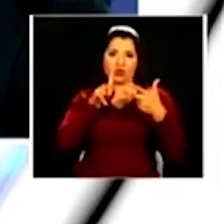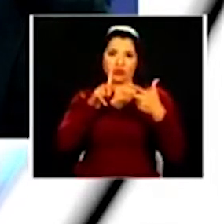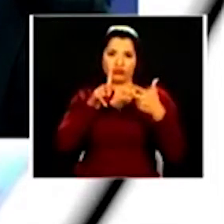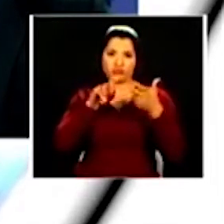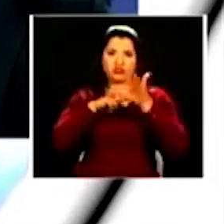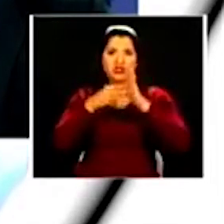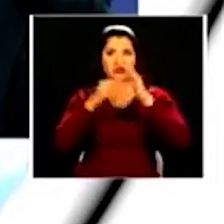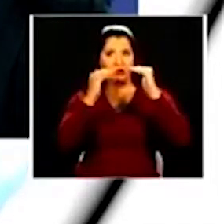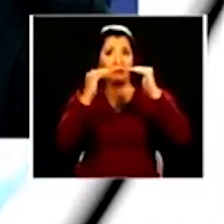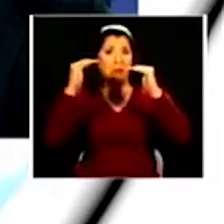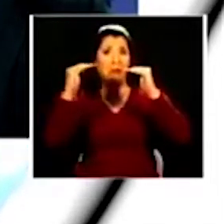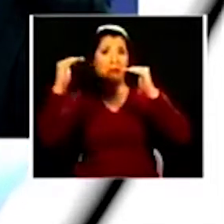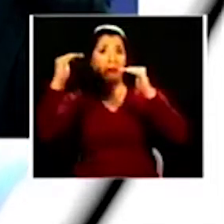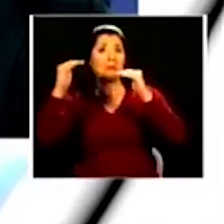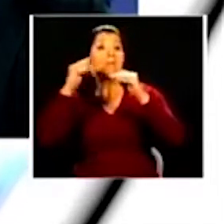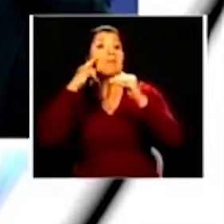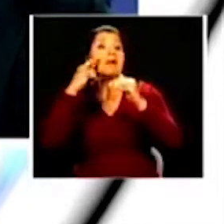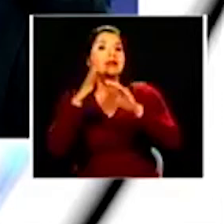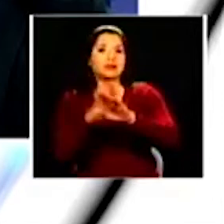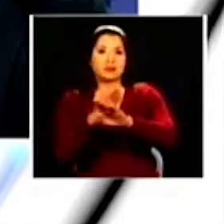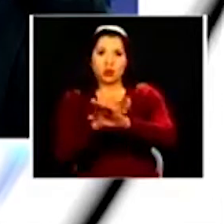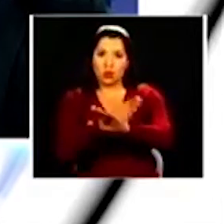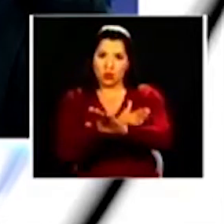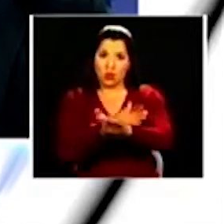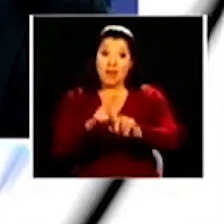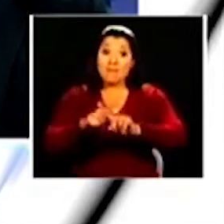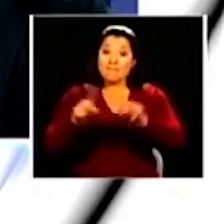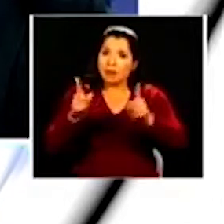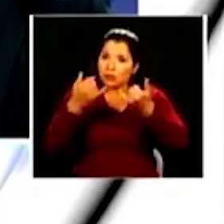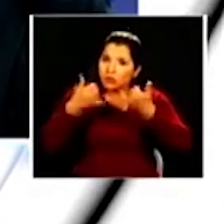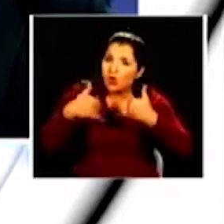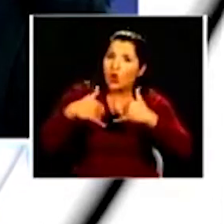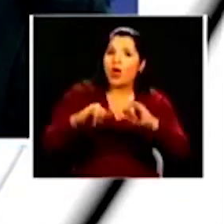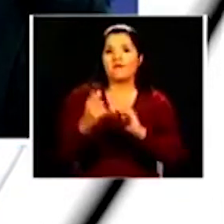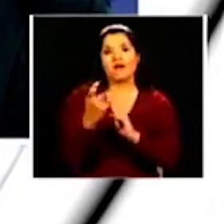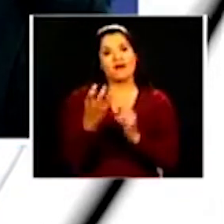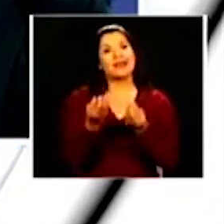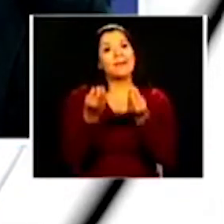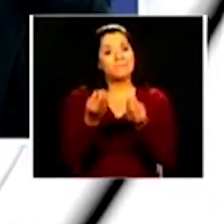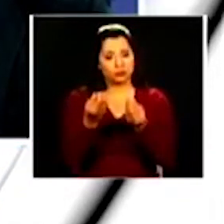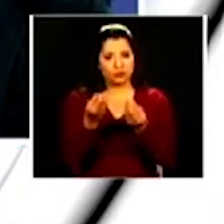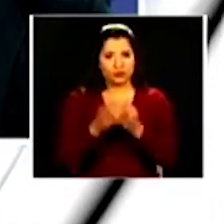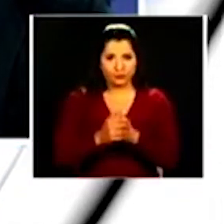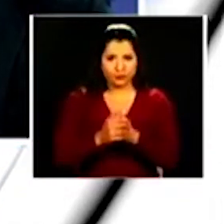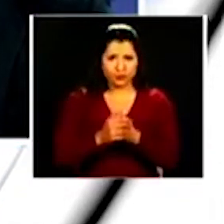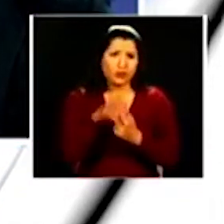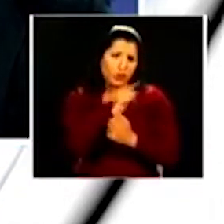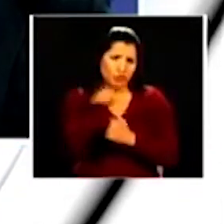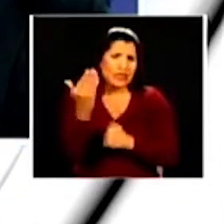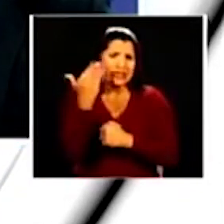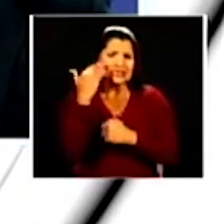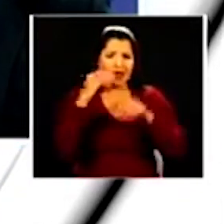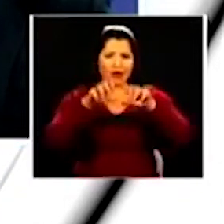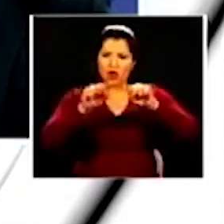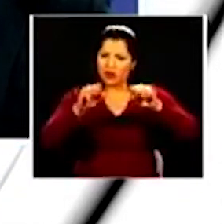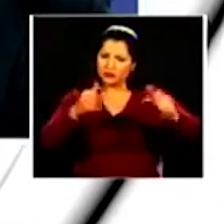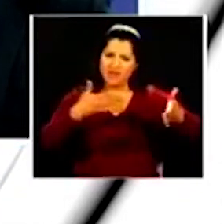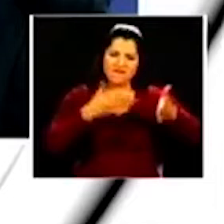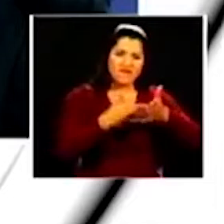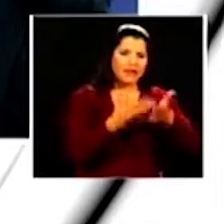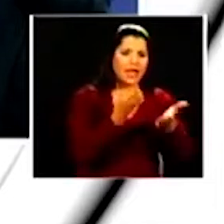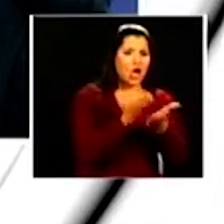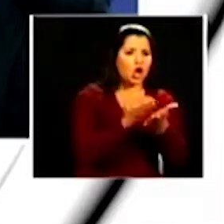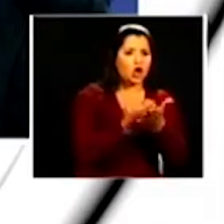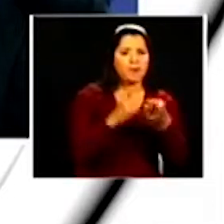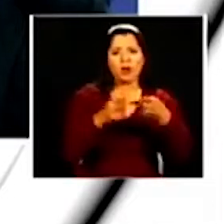embargo, hay mucho todavía por hacer en este tema. La corrupción, como ustedes bien saben, impacta en lo económico, impacta en lo político,